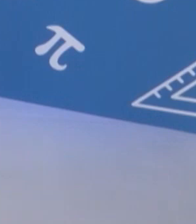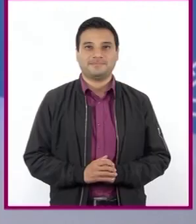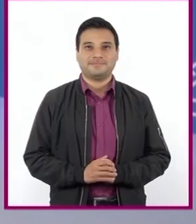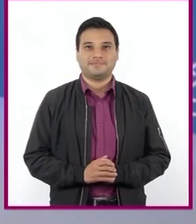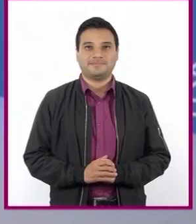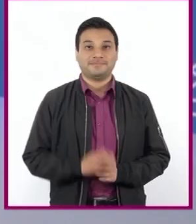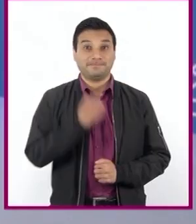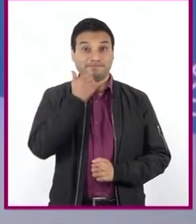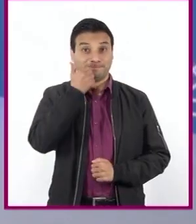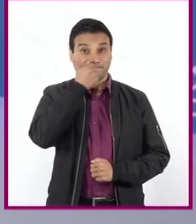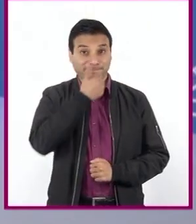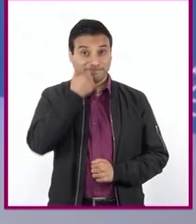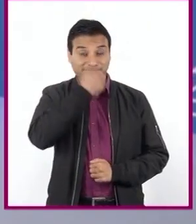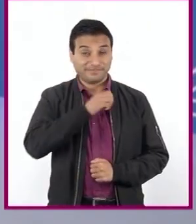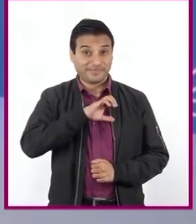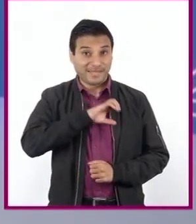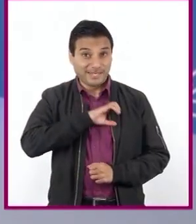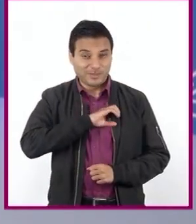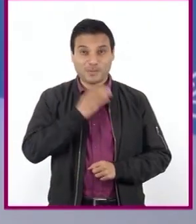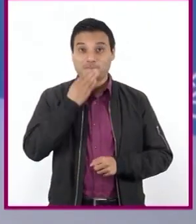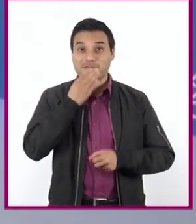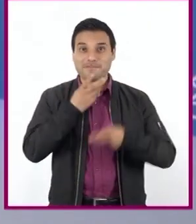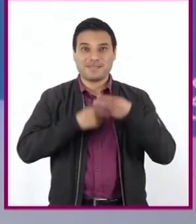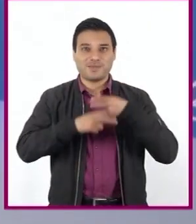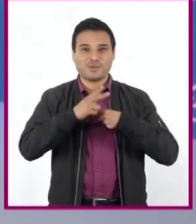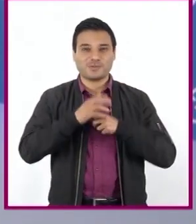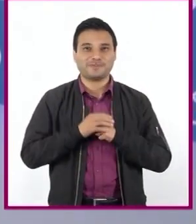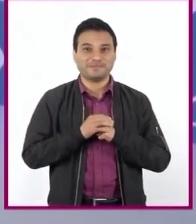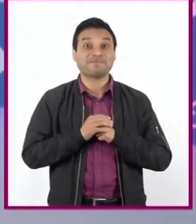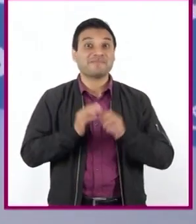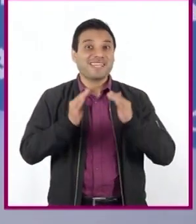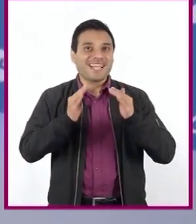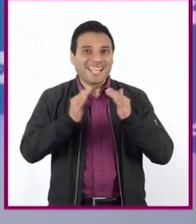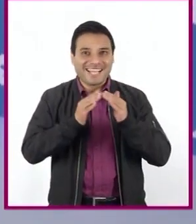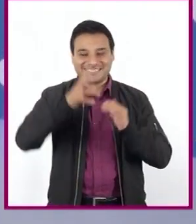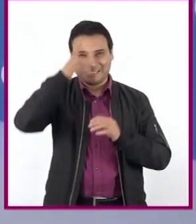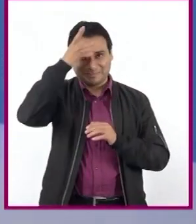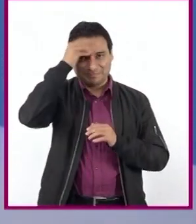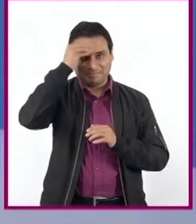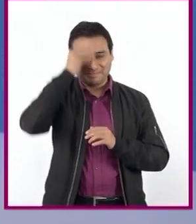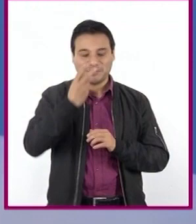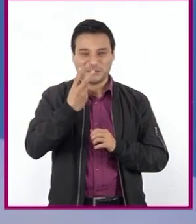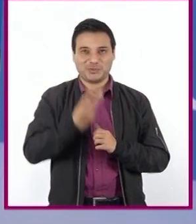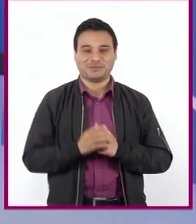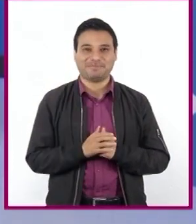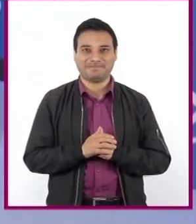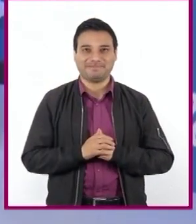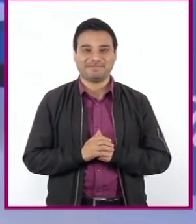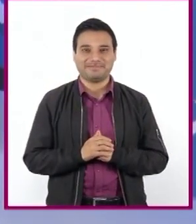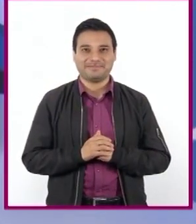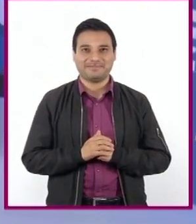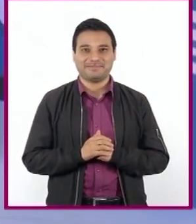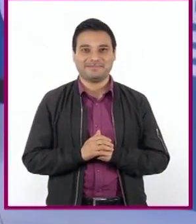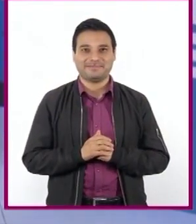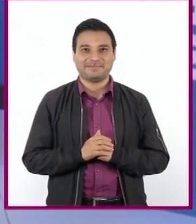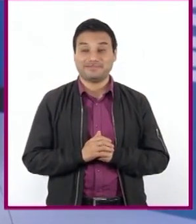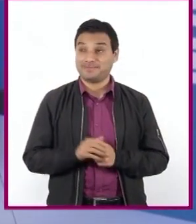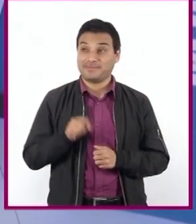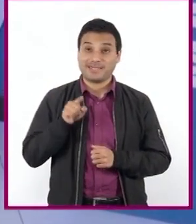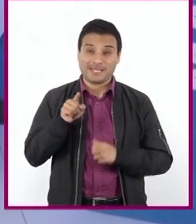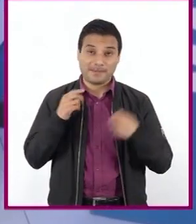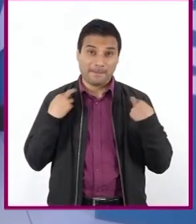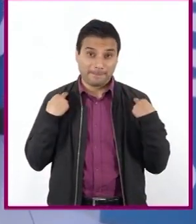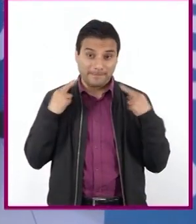Estimadas alumnas y alumnos, bienvenidos a Aprende en Casa 2. Él es mi colega,